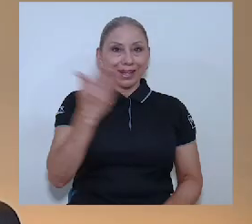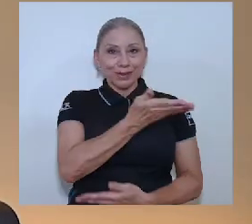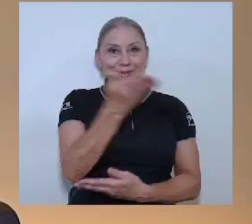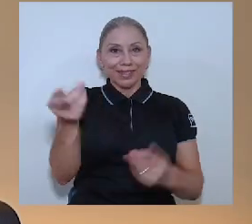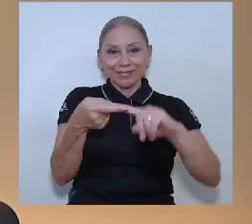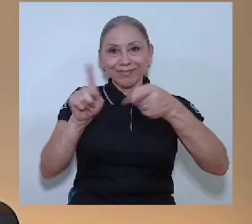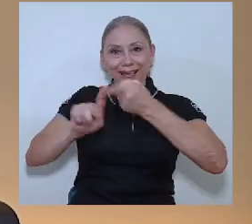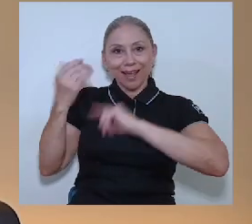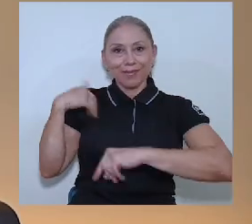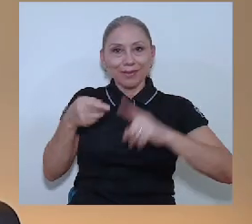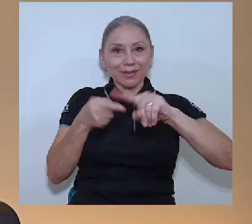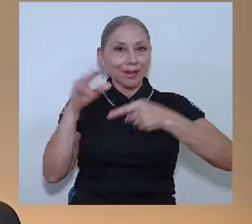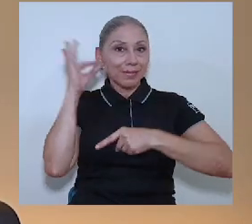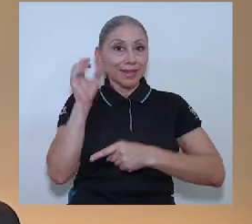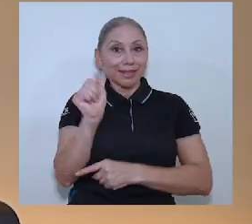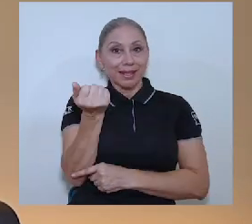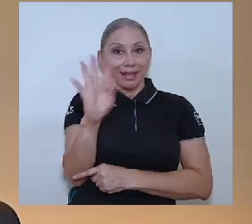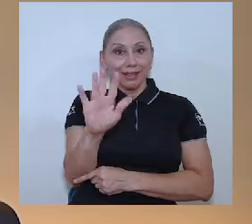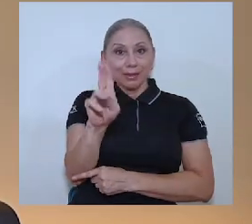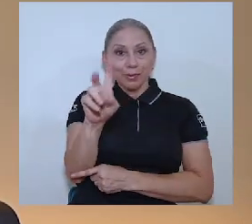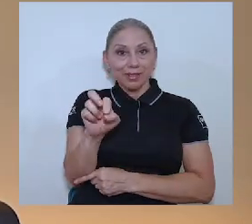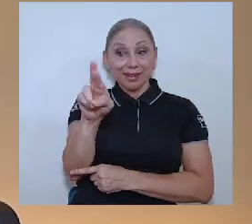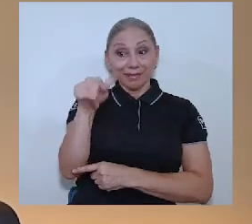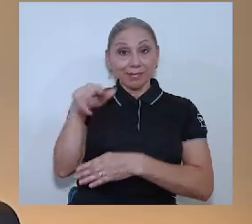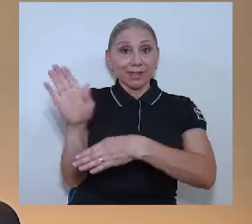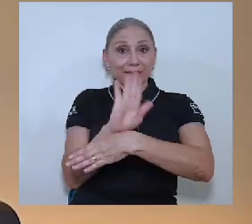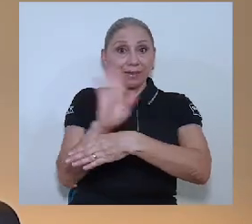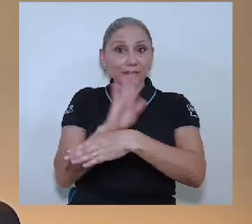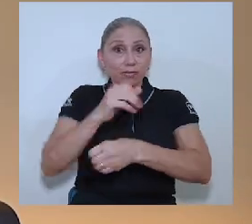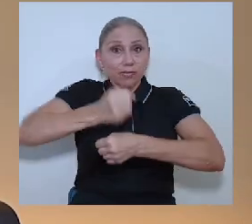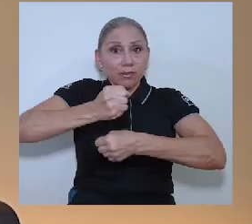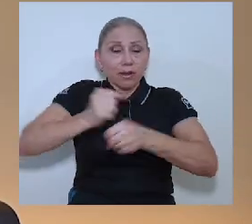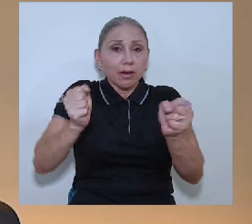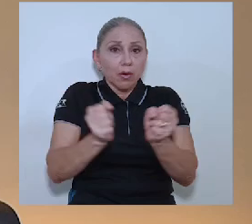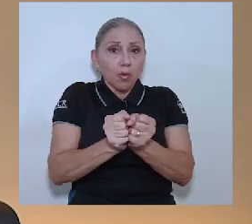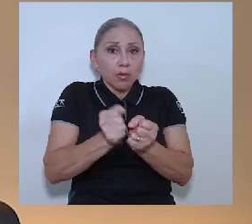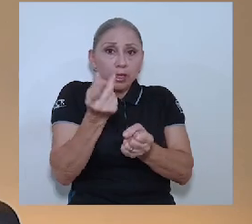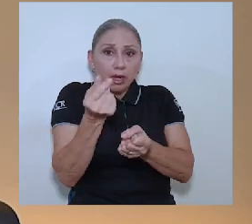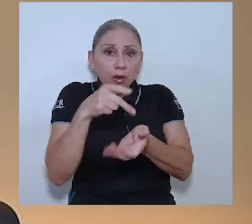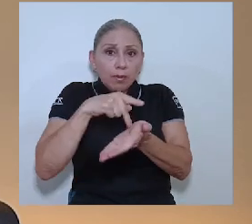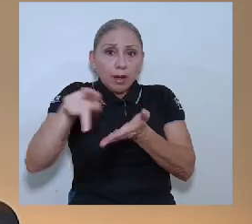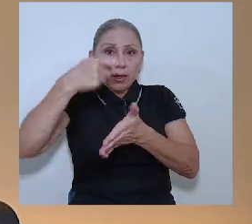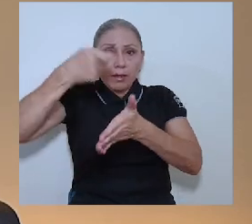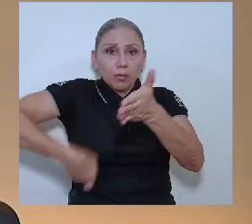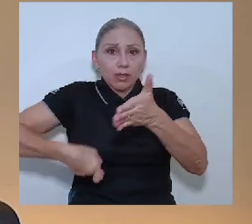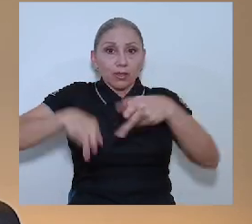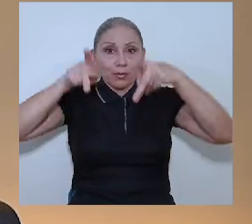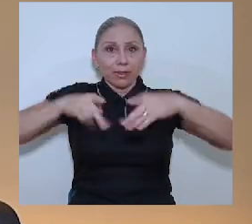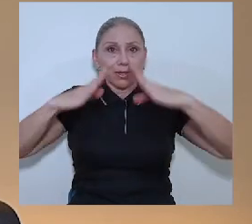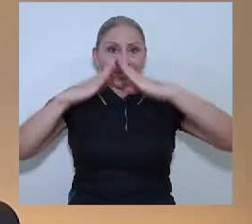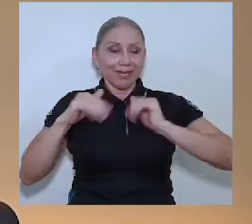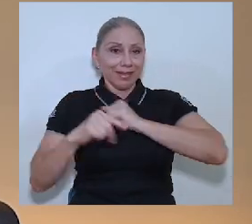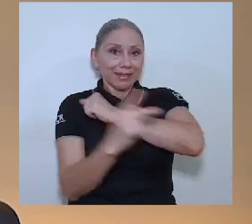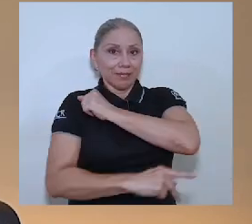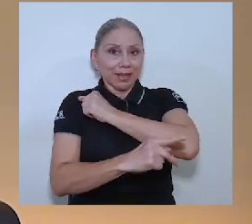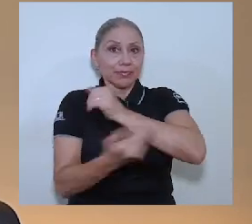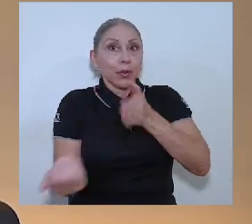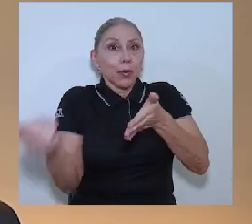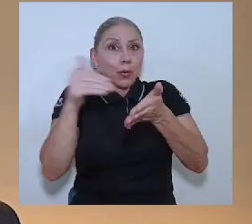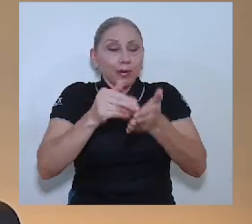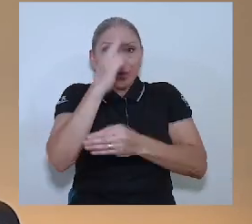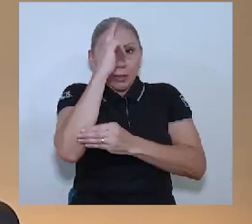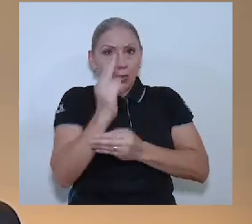Los saludamos, amigas y amigos de 15 UCR, este medio televisivo que se paga con los impuestos que tributan los habitantes de este país, y volvemos a